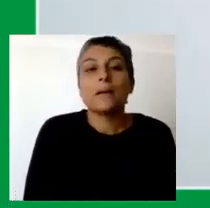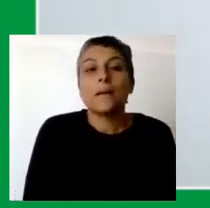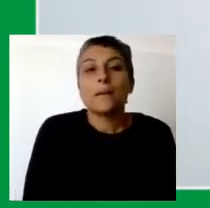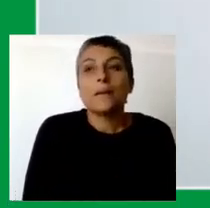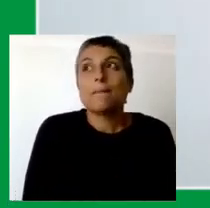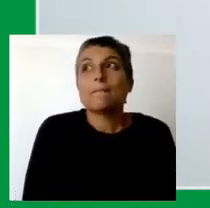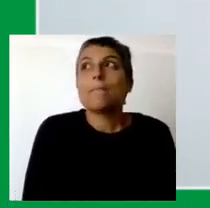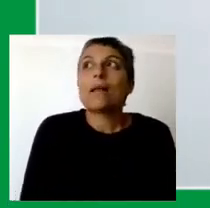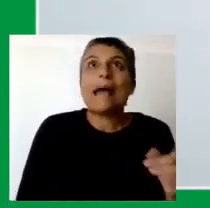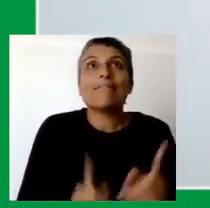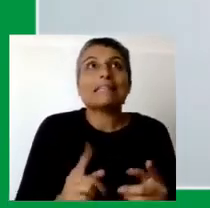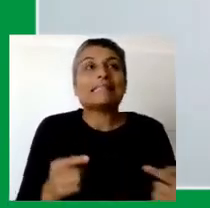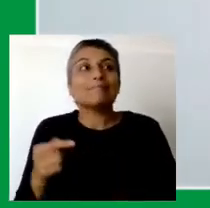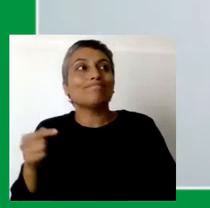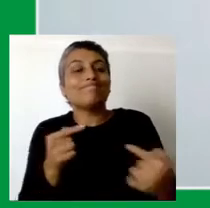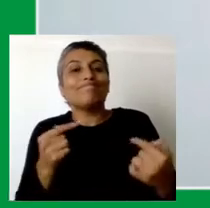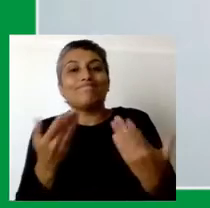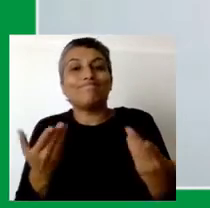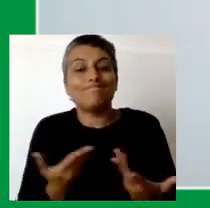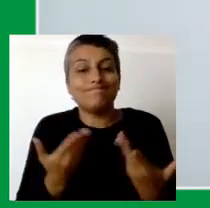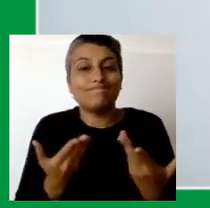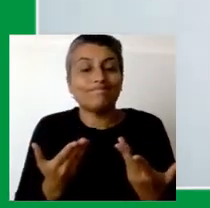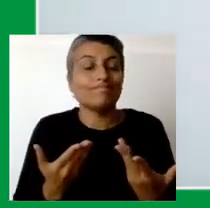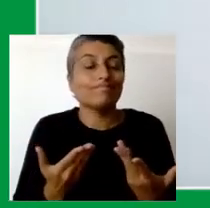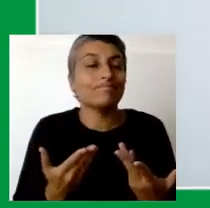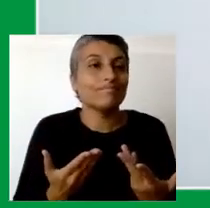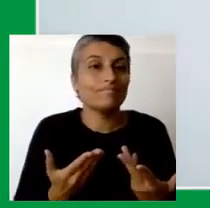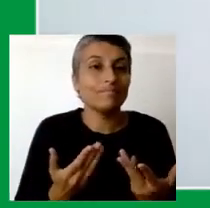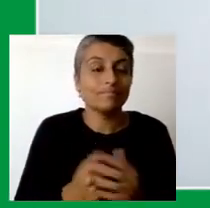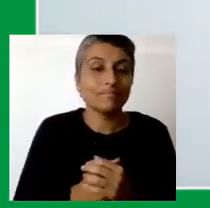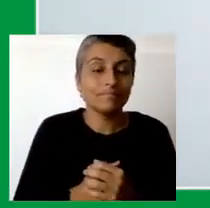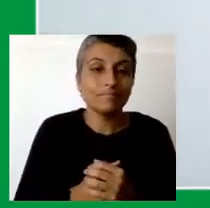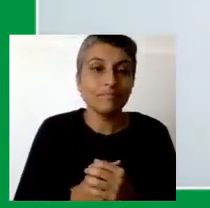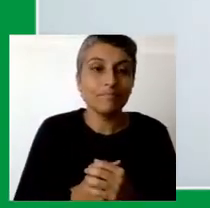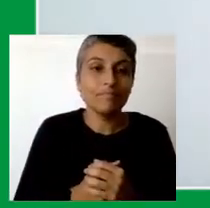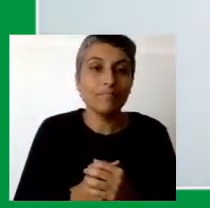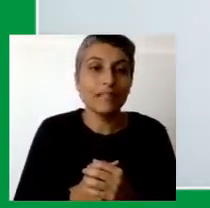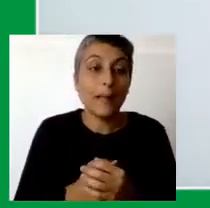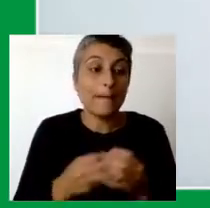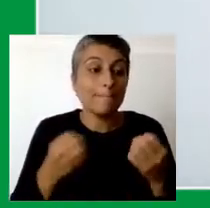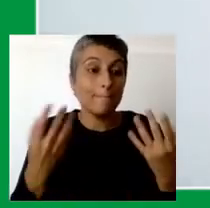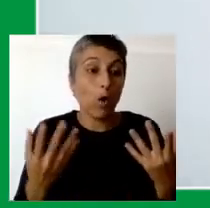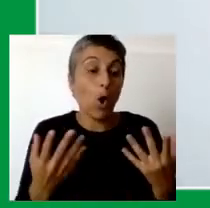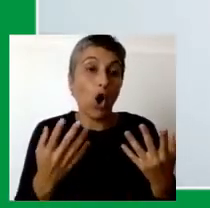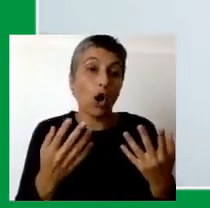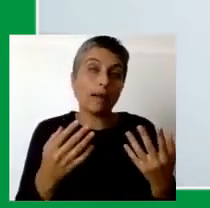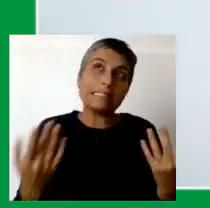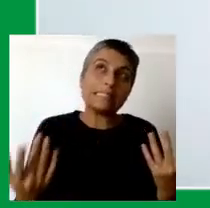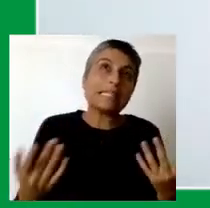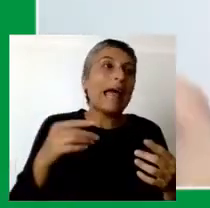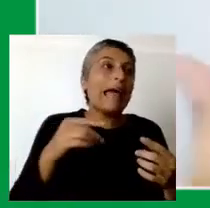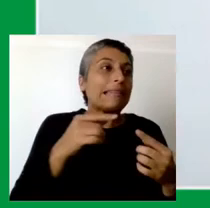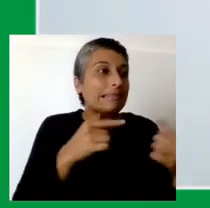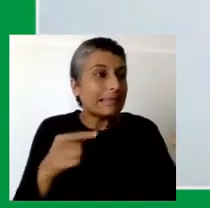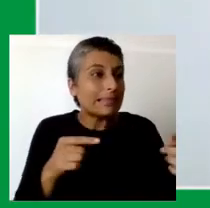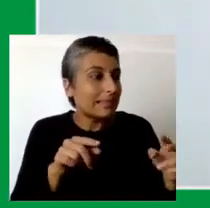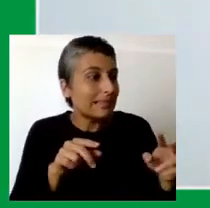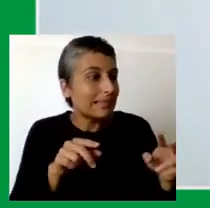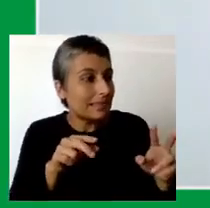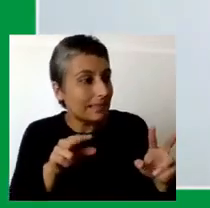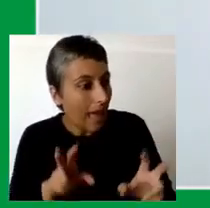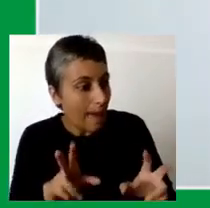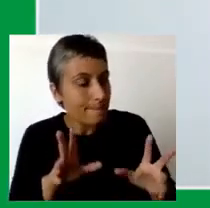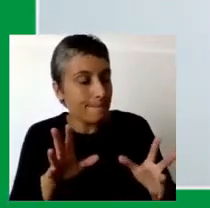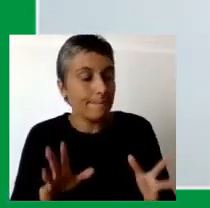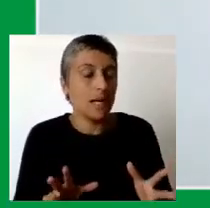corazón de muchas tensiones que se producen en este cruce, o bueno, cruce no, digamos, directamente